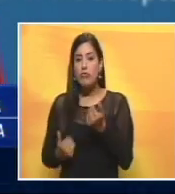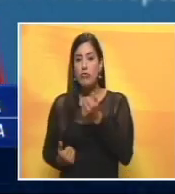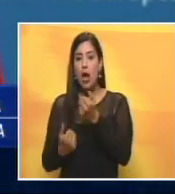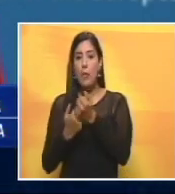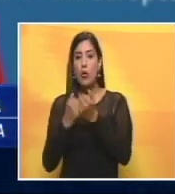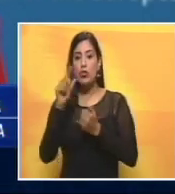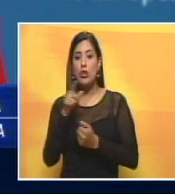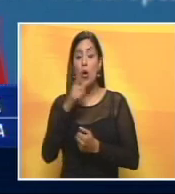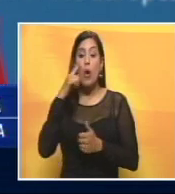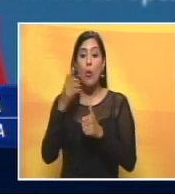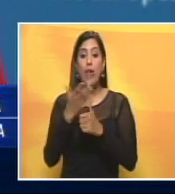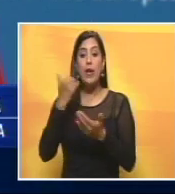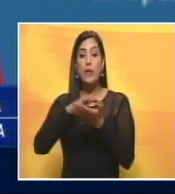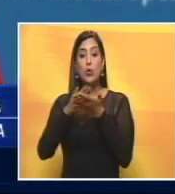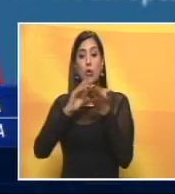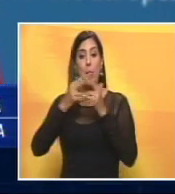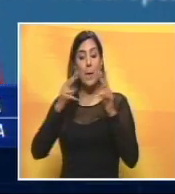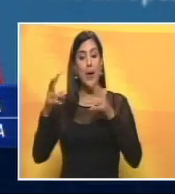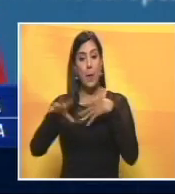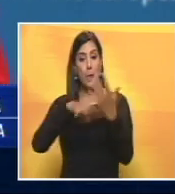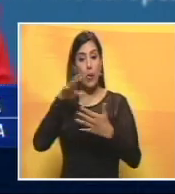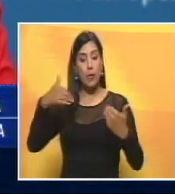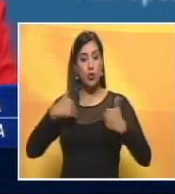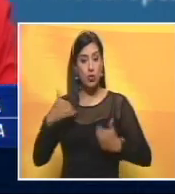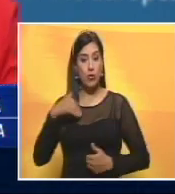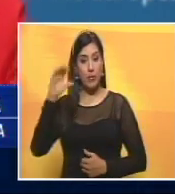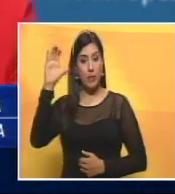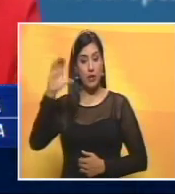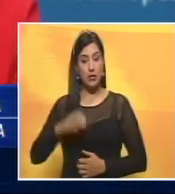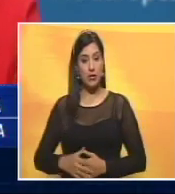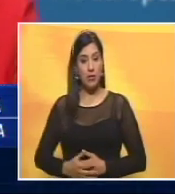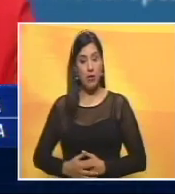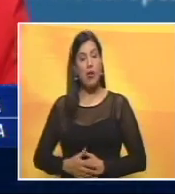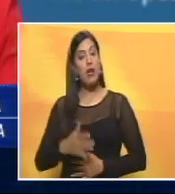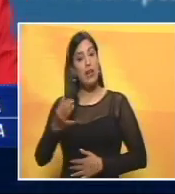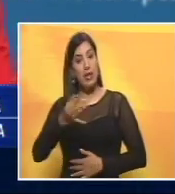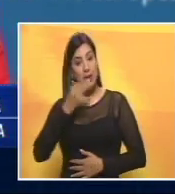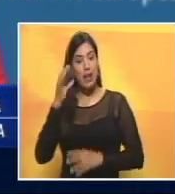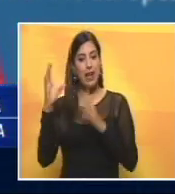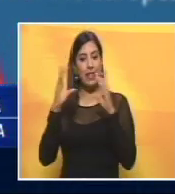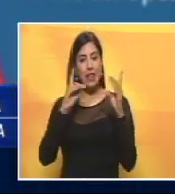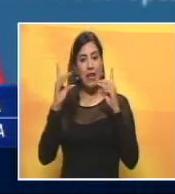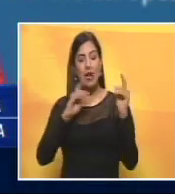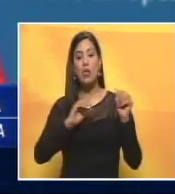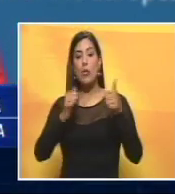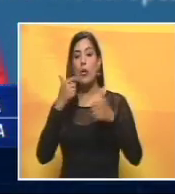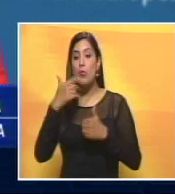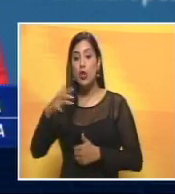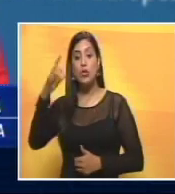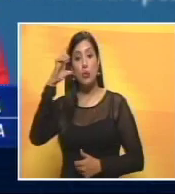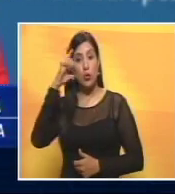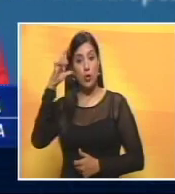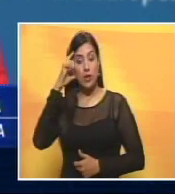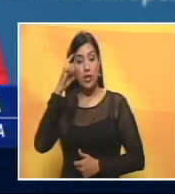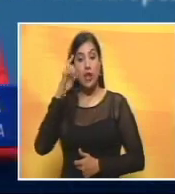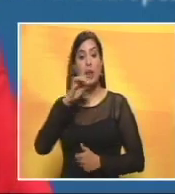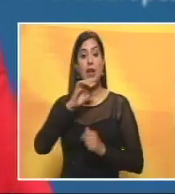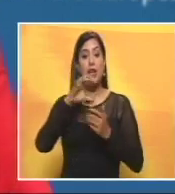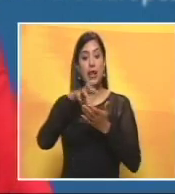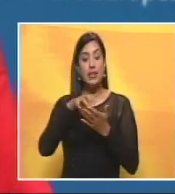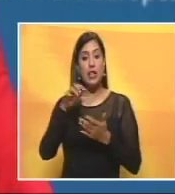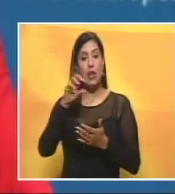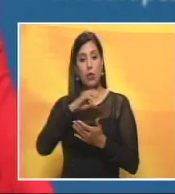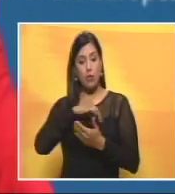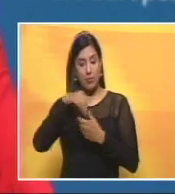contribuir para lograr una solución pacífica a la crisis por la que atraviesa el país. Destacó que el debate podría iniciar en los próximos días entre los